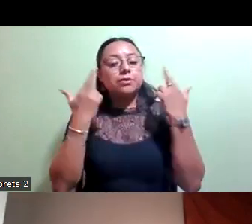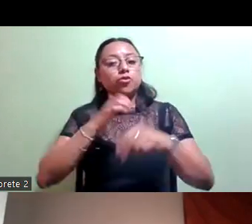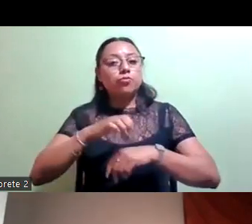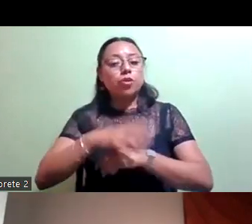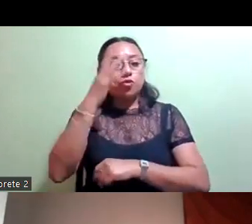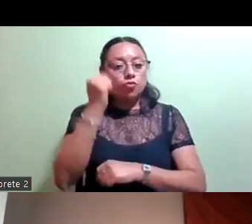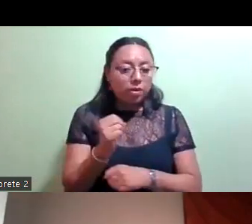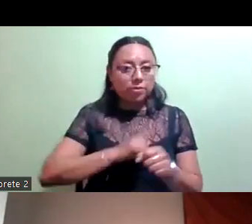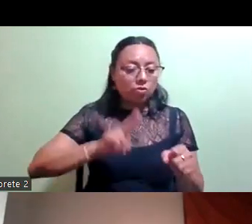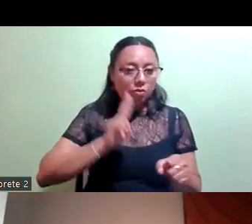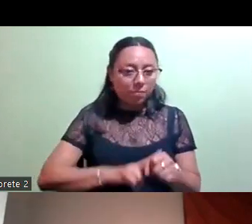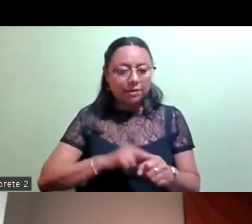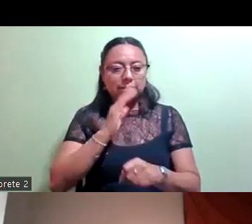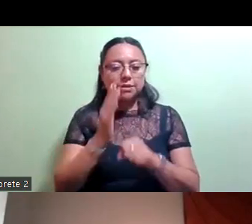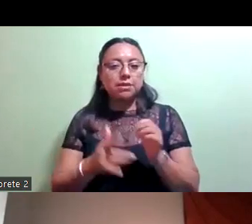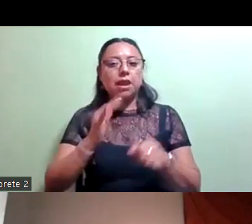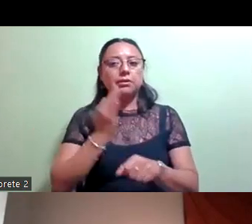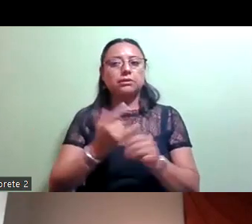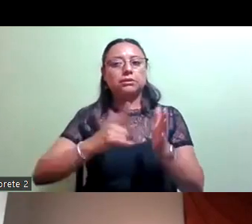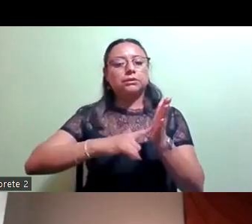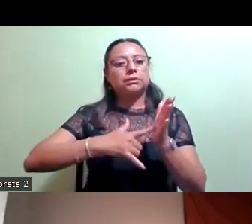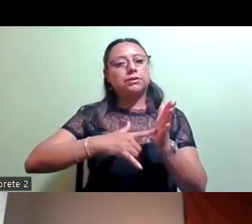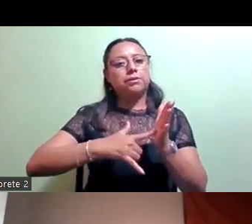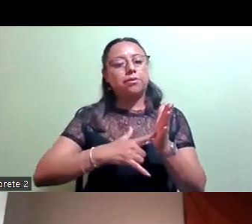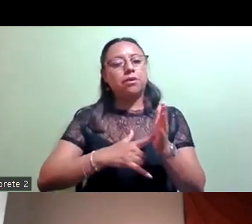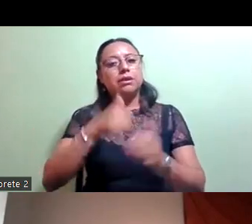ordinaria, siendo las